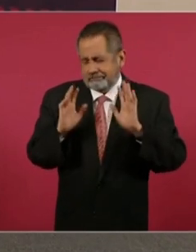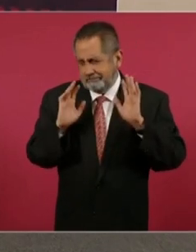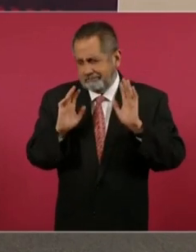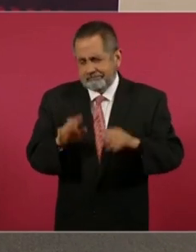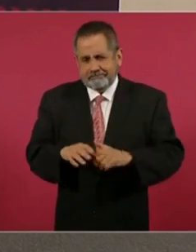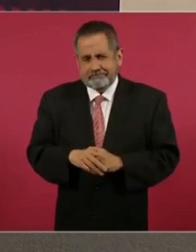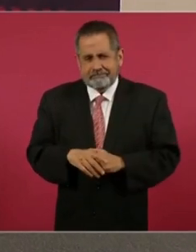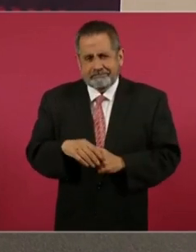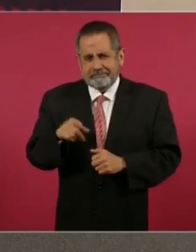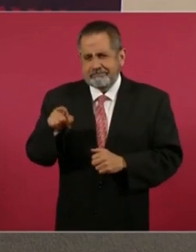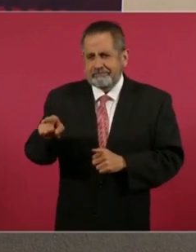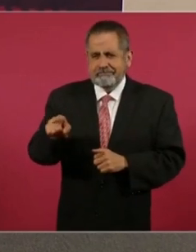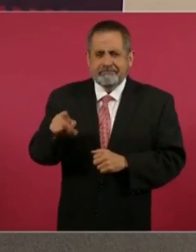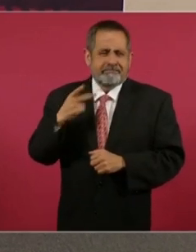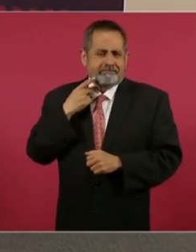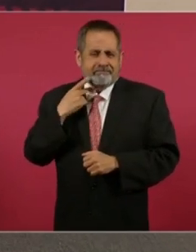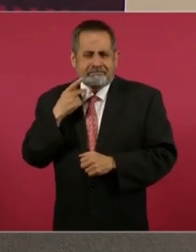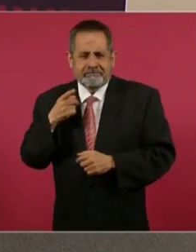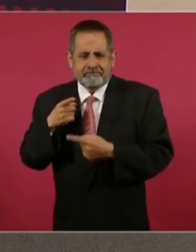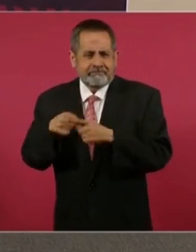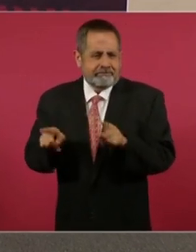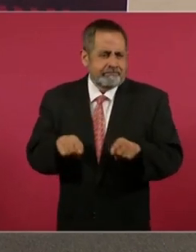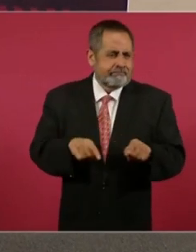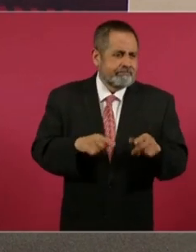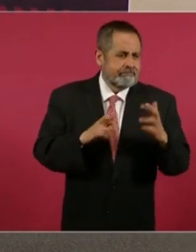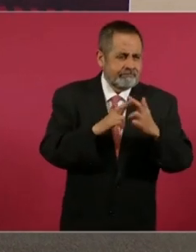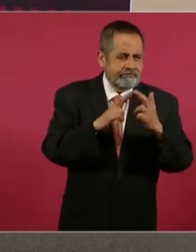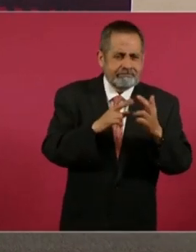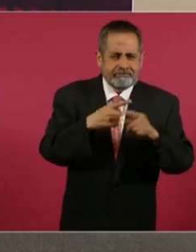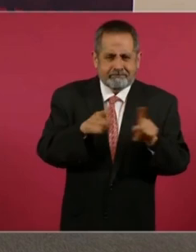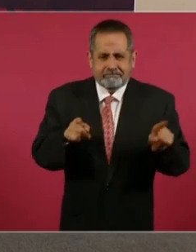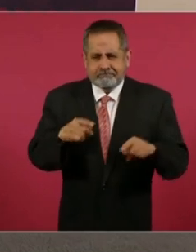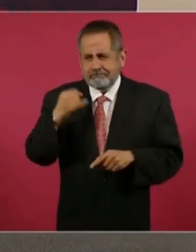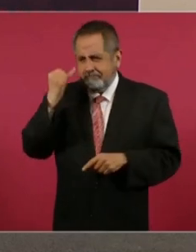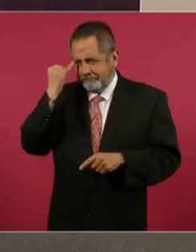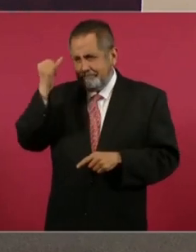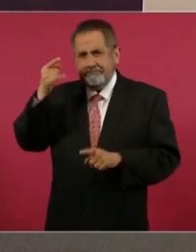independientemente de las diferencias políticas, religiosas, ideológicas.